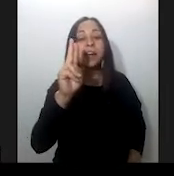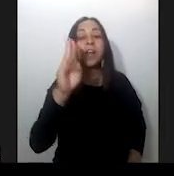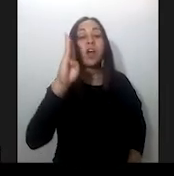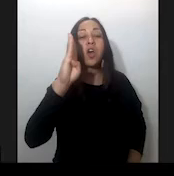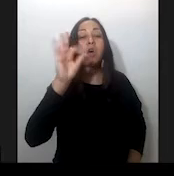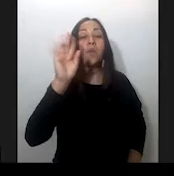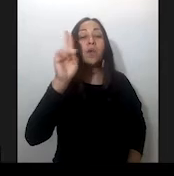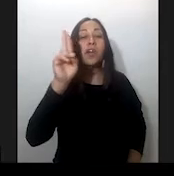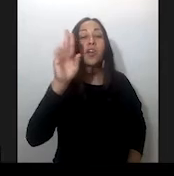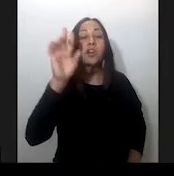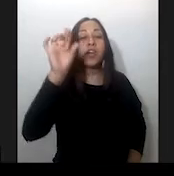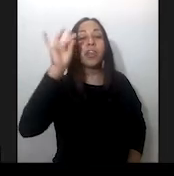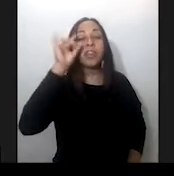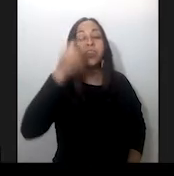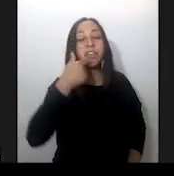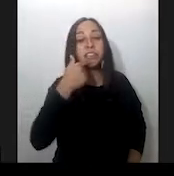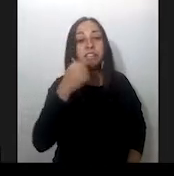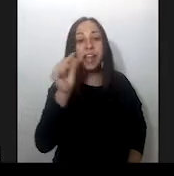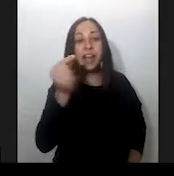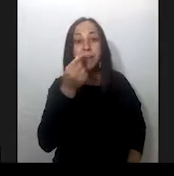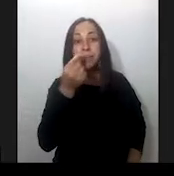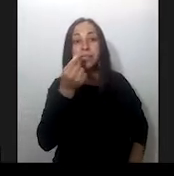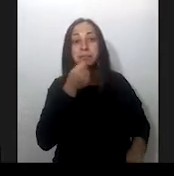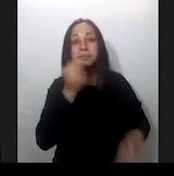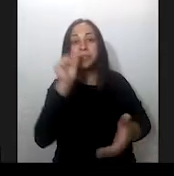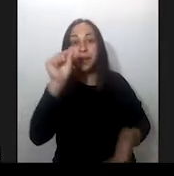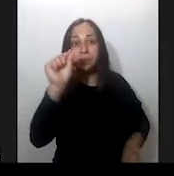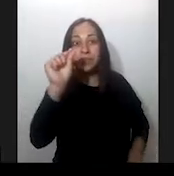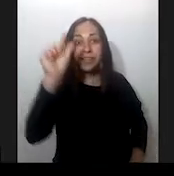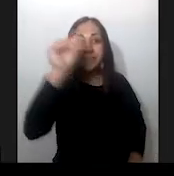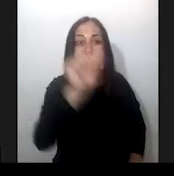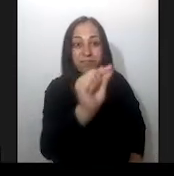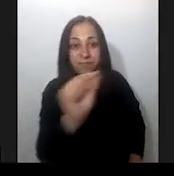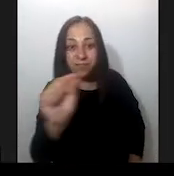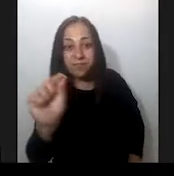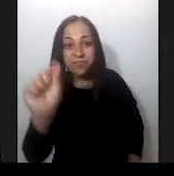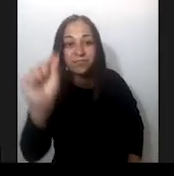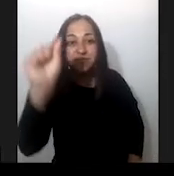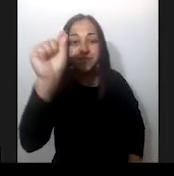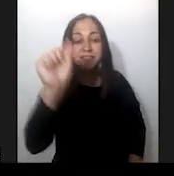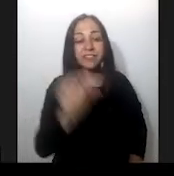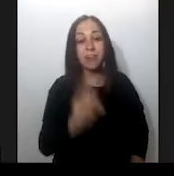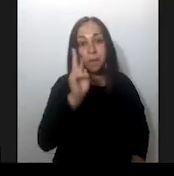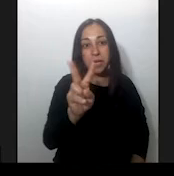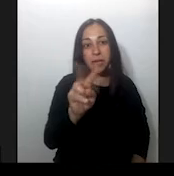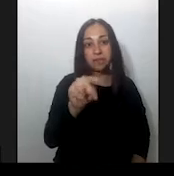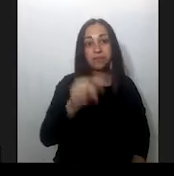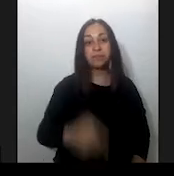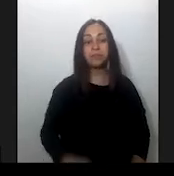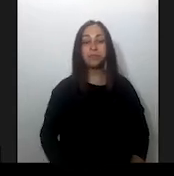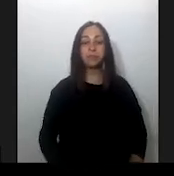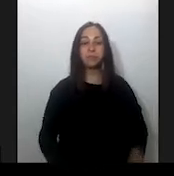puedo dar como un dibujo manual de cómo es que quiero que Excel me establezca los bordes. Miren.